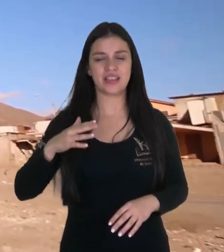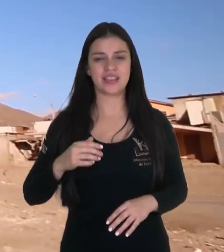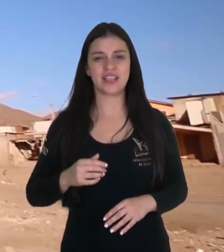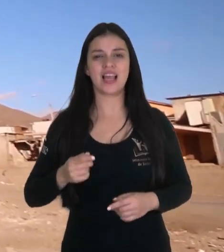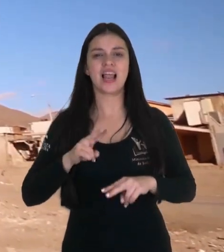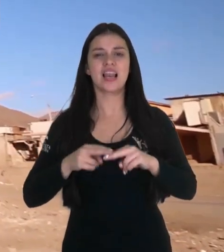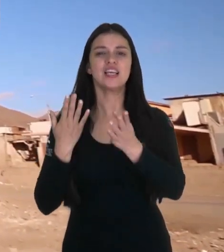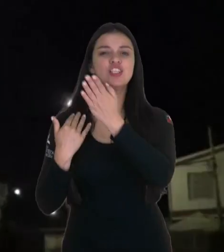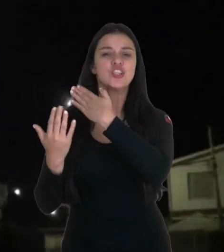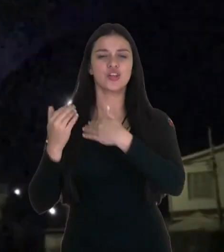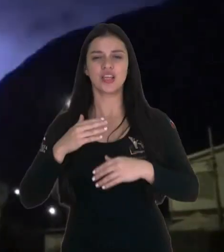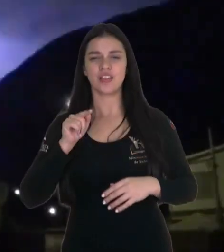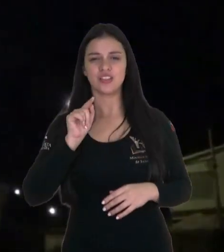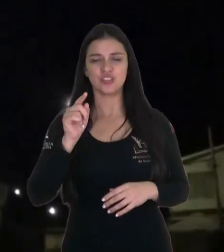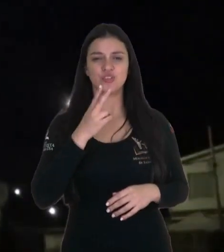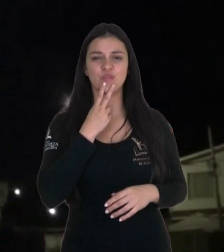vida.